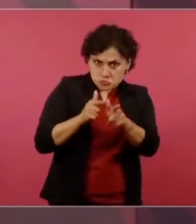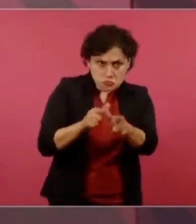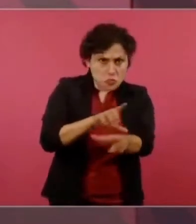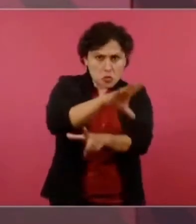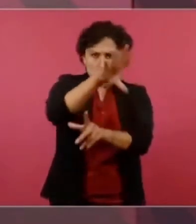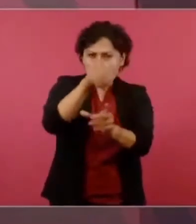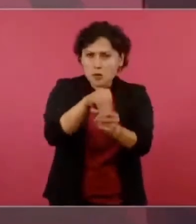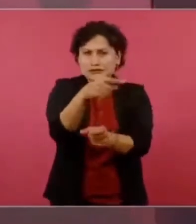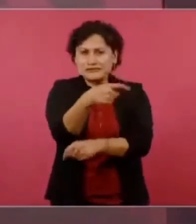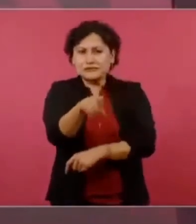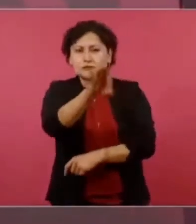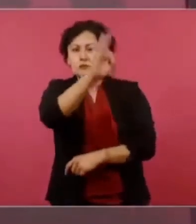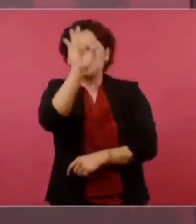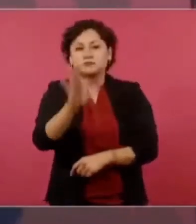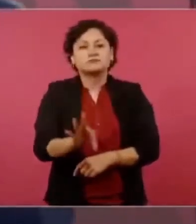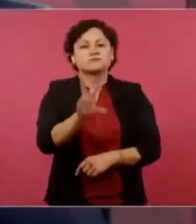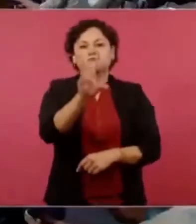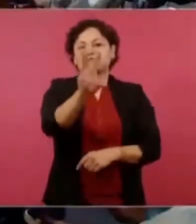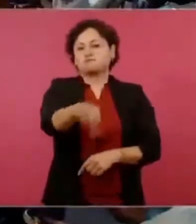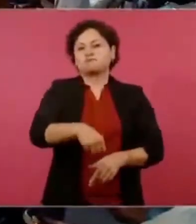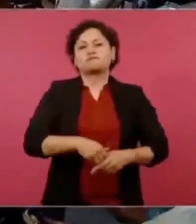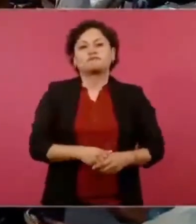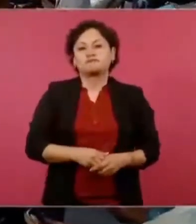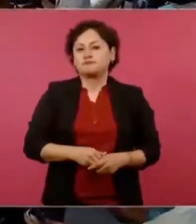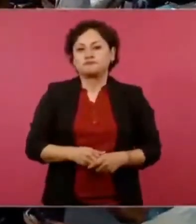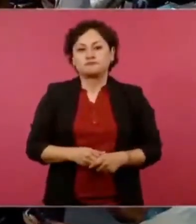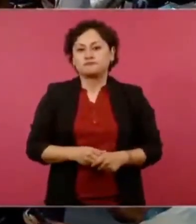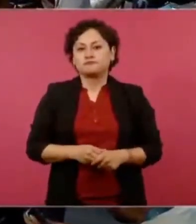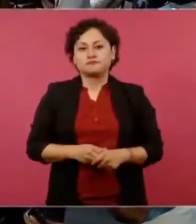sino que al